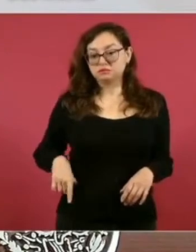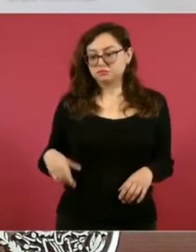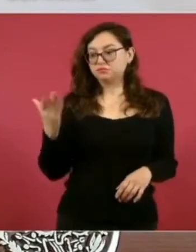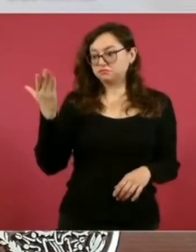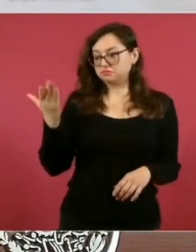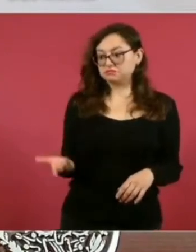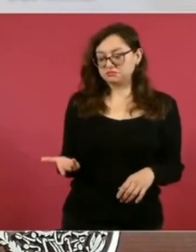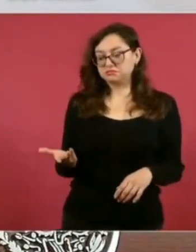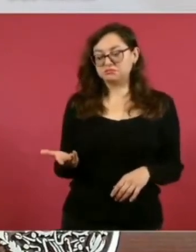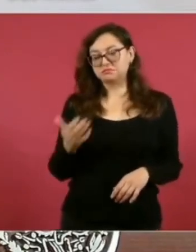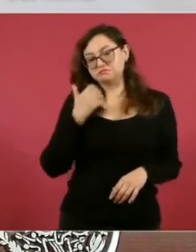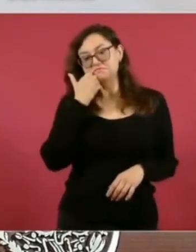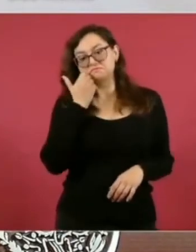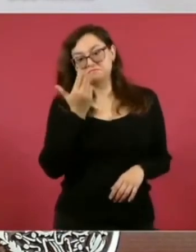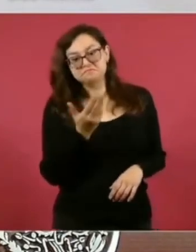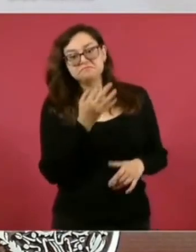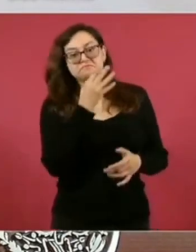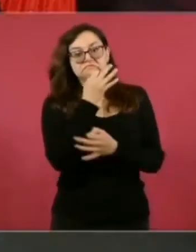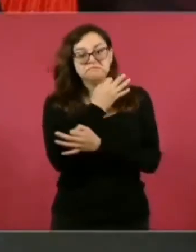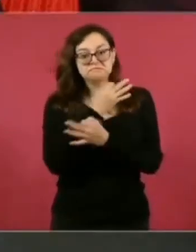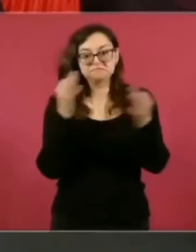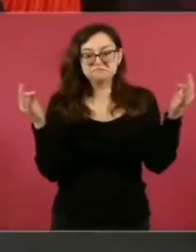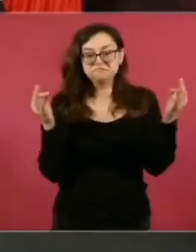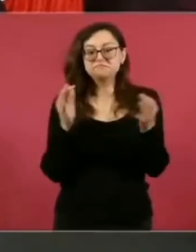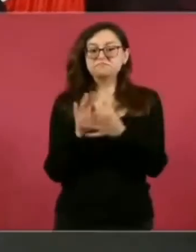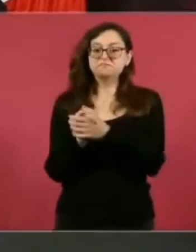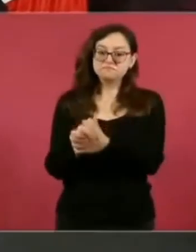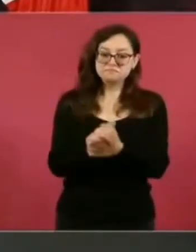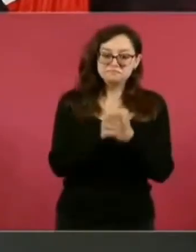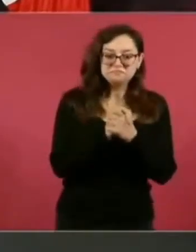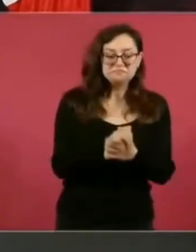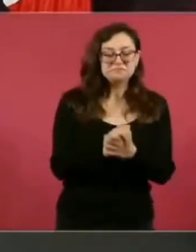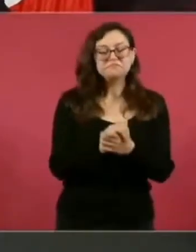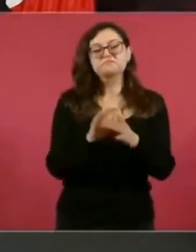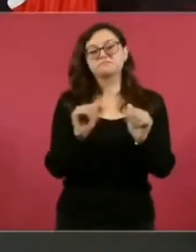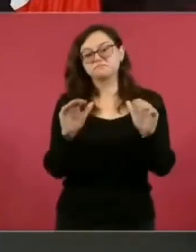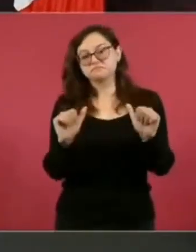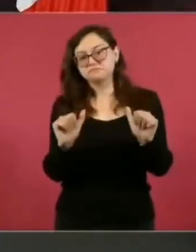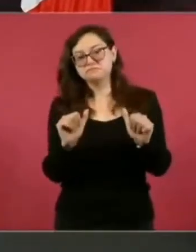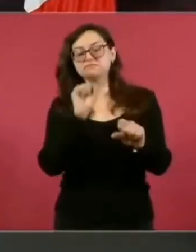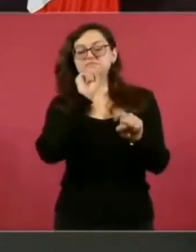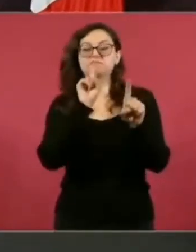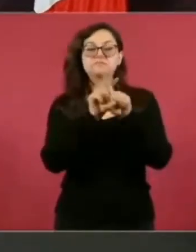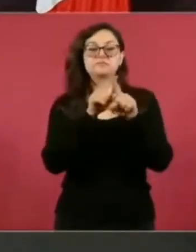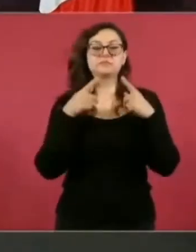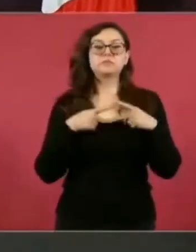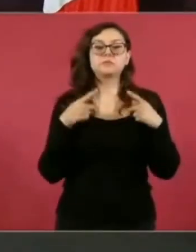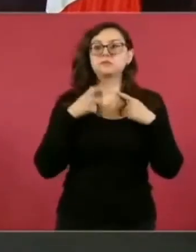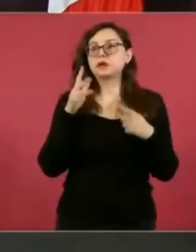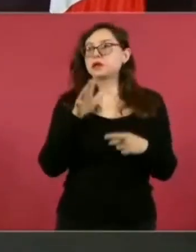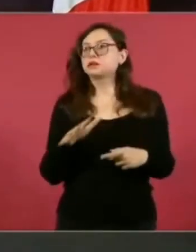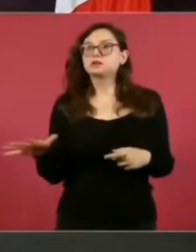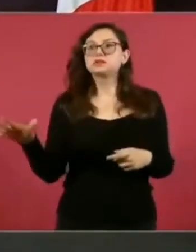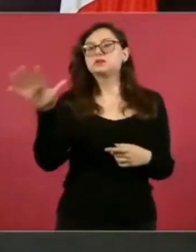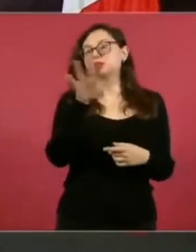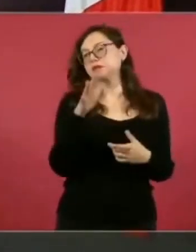pues despedirse de ustedes y de toda la gente. Y qué